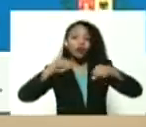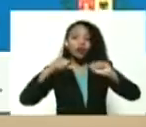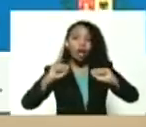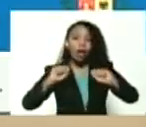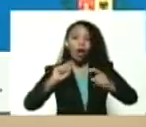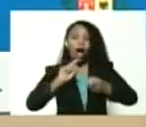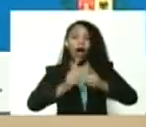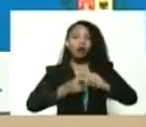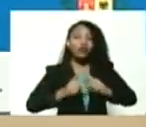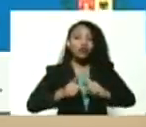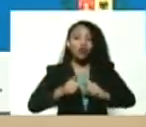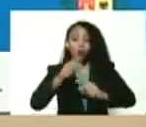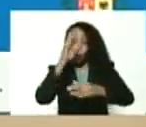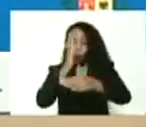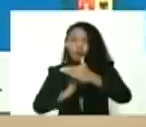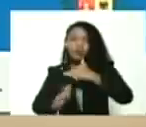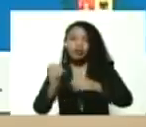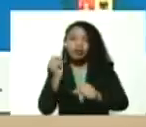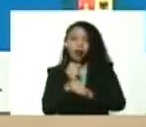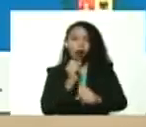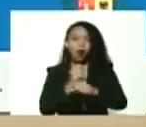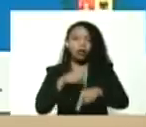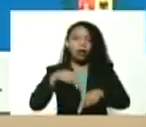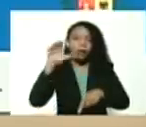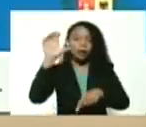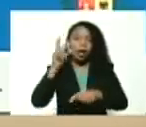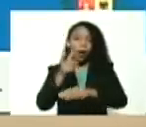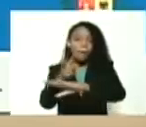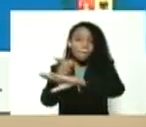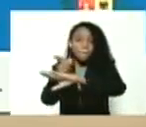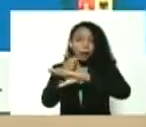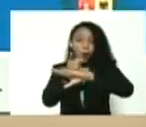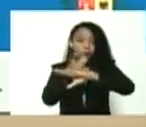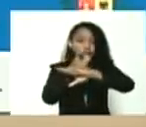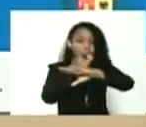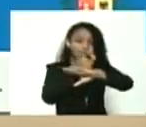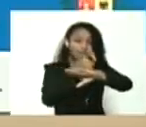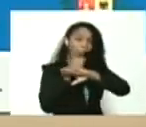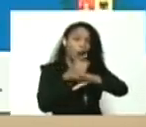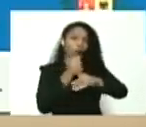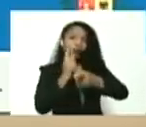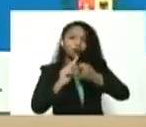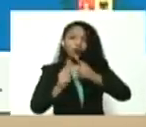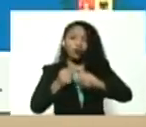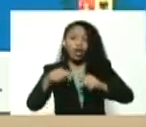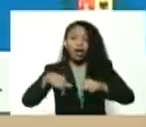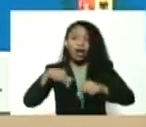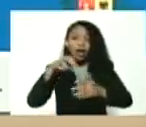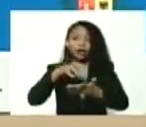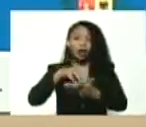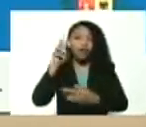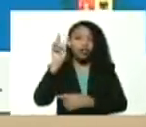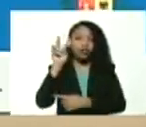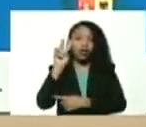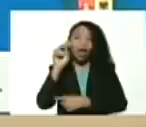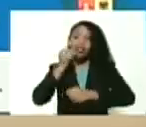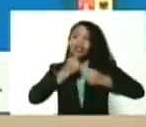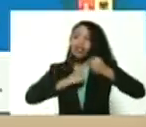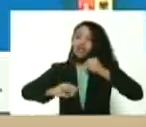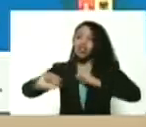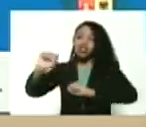humildes trabajadores de nuestra patria, cuando disparaban a mansalva. Y el Estado venezolano se